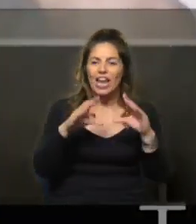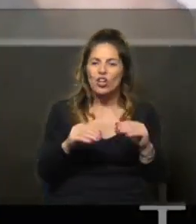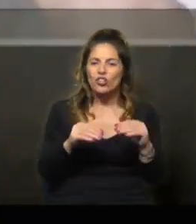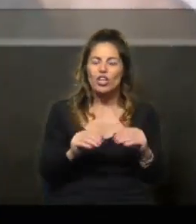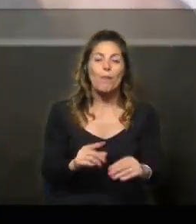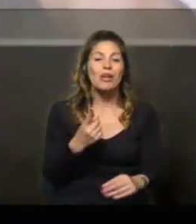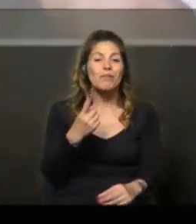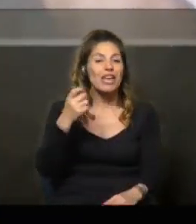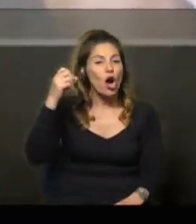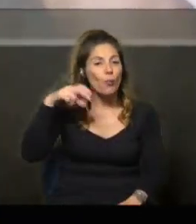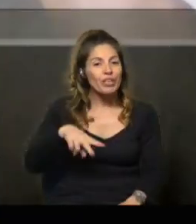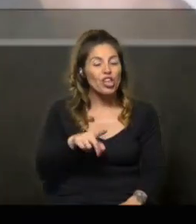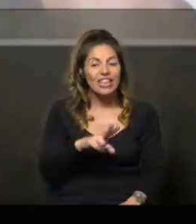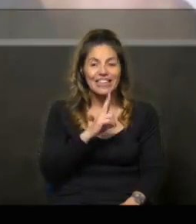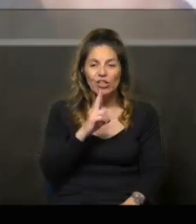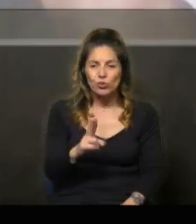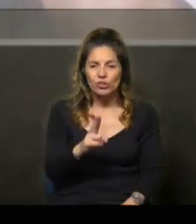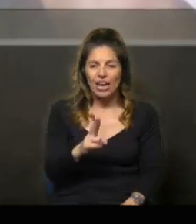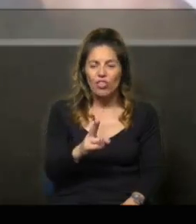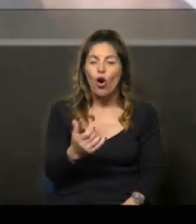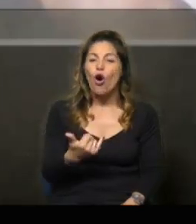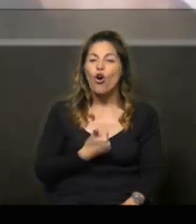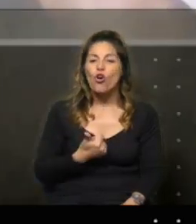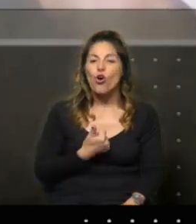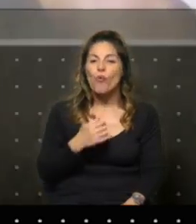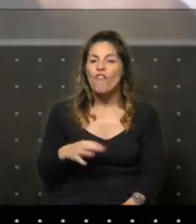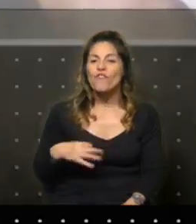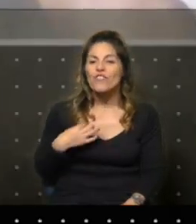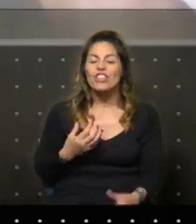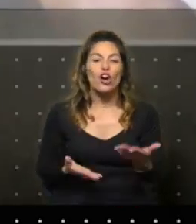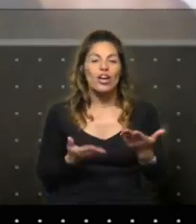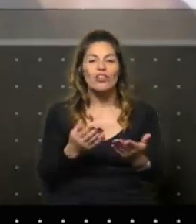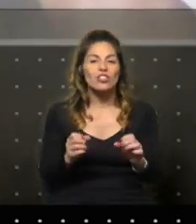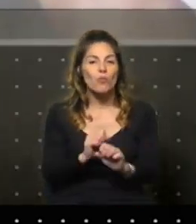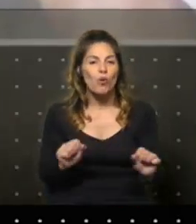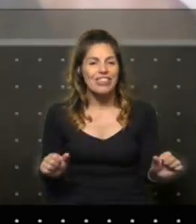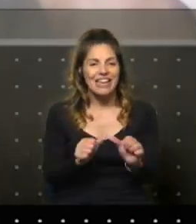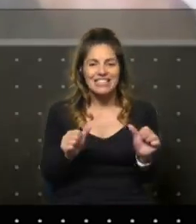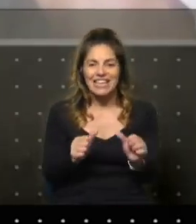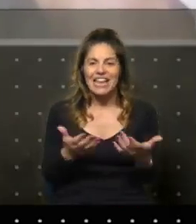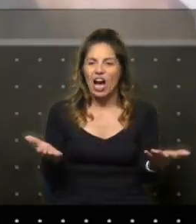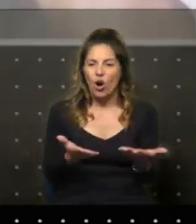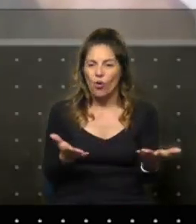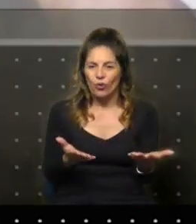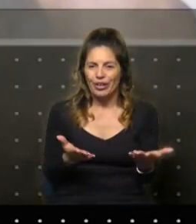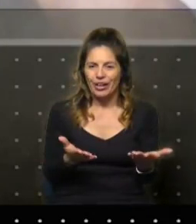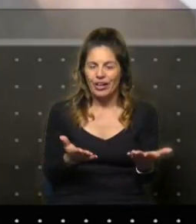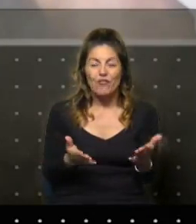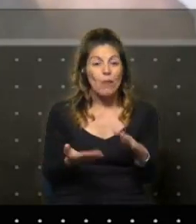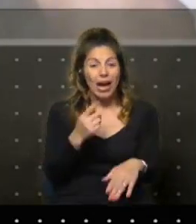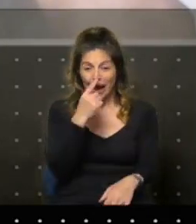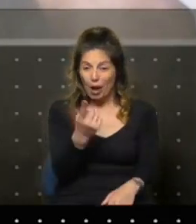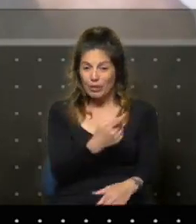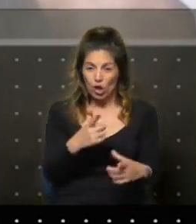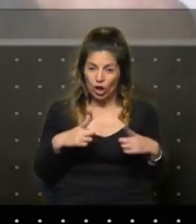una primera impresión de este resultado cómo cómo lo estás viviendo qué evaluación se puede hacer en caliente de todo esto que fue más rápido de lo que